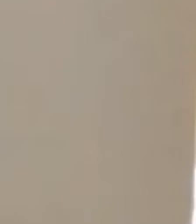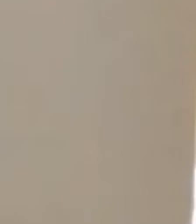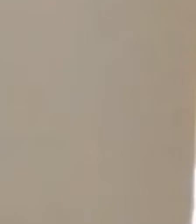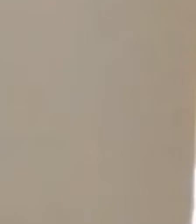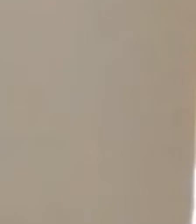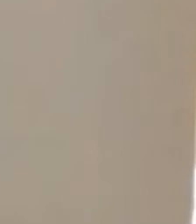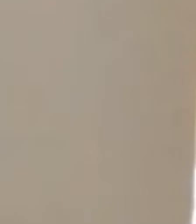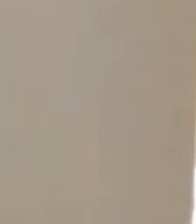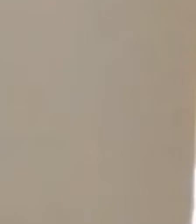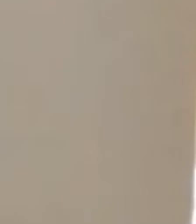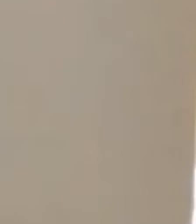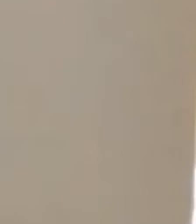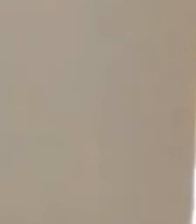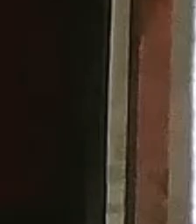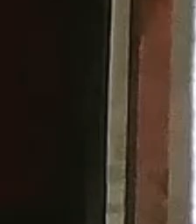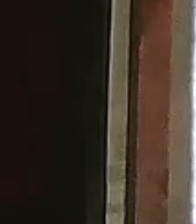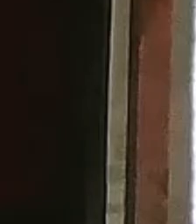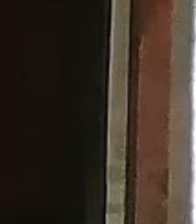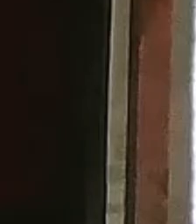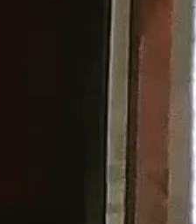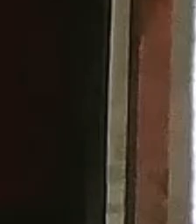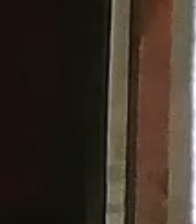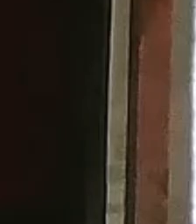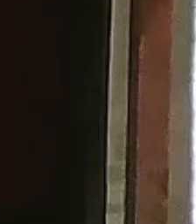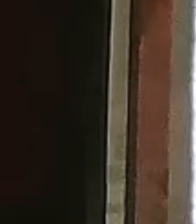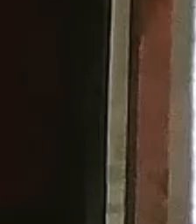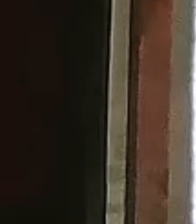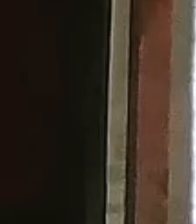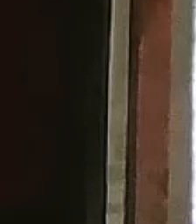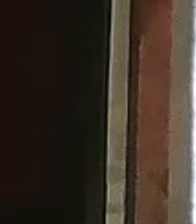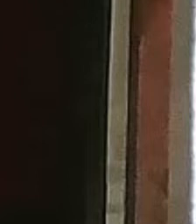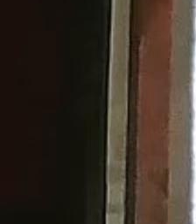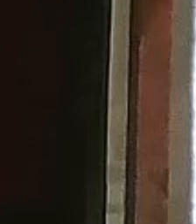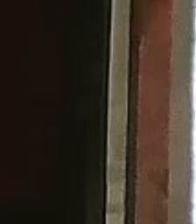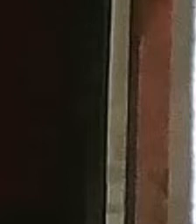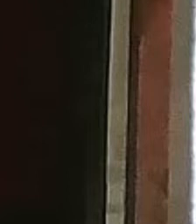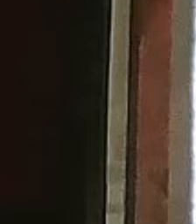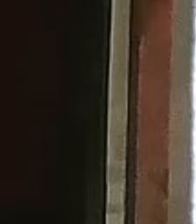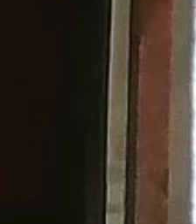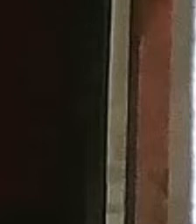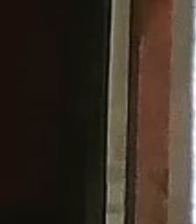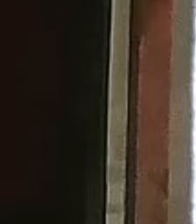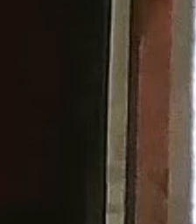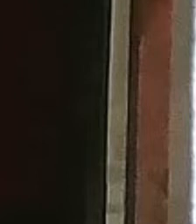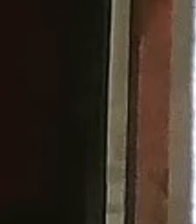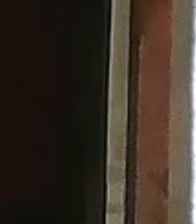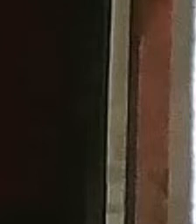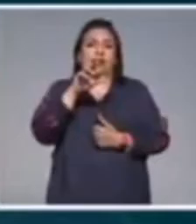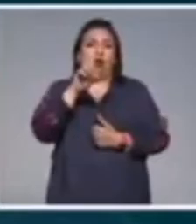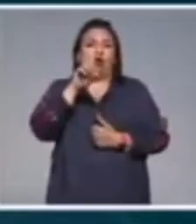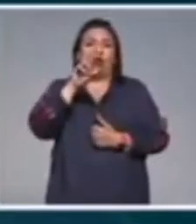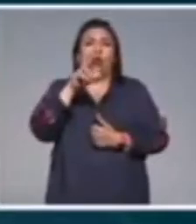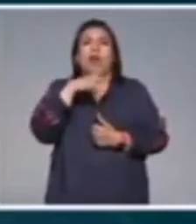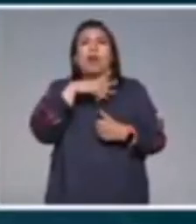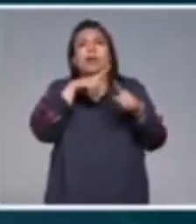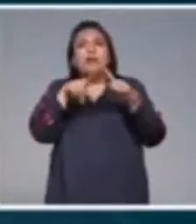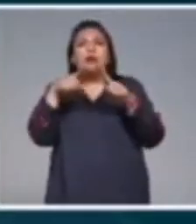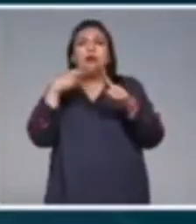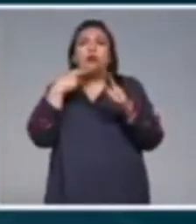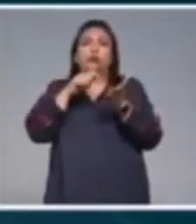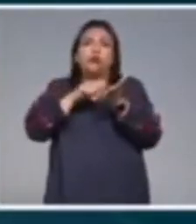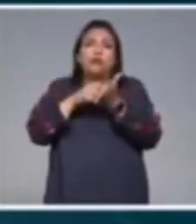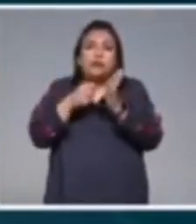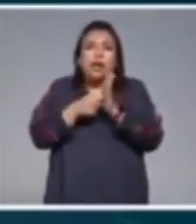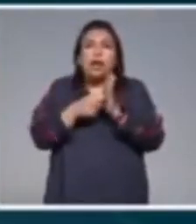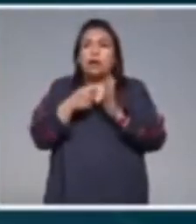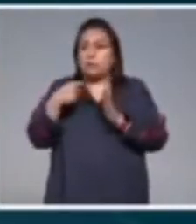se mete en los hornos a que se fusione. Y son unas maravillas. Cauduro juega con las diferentes técnicas,